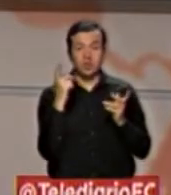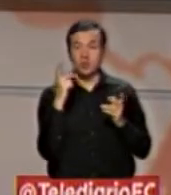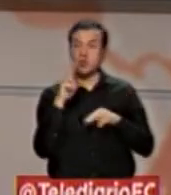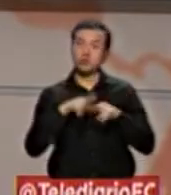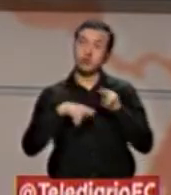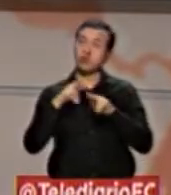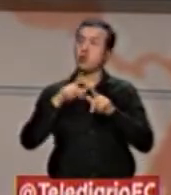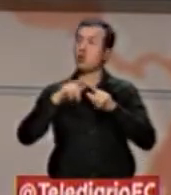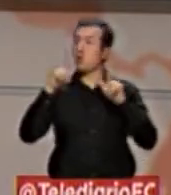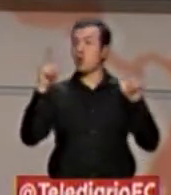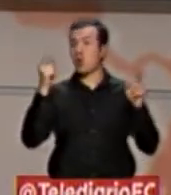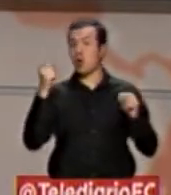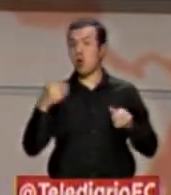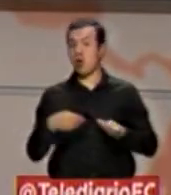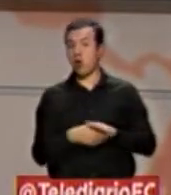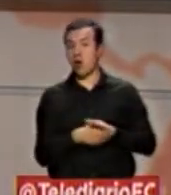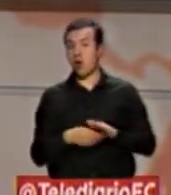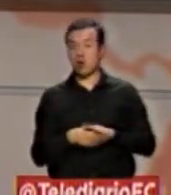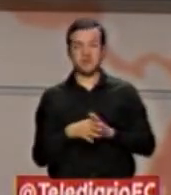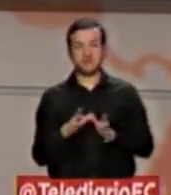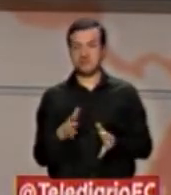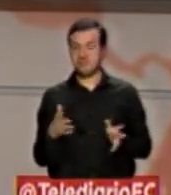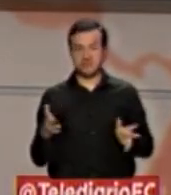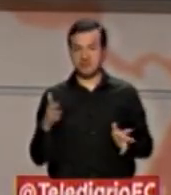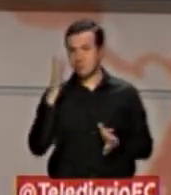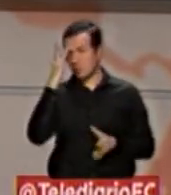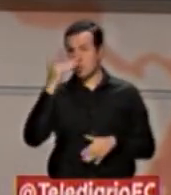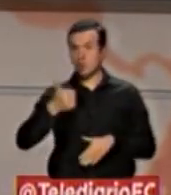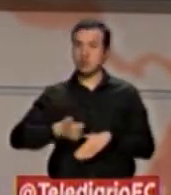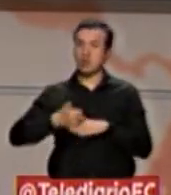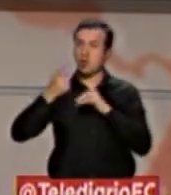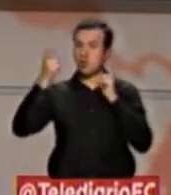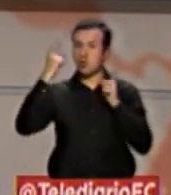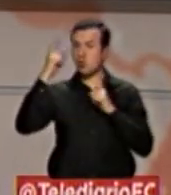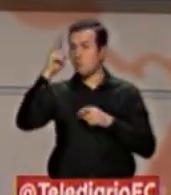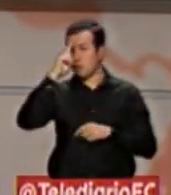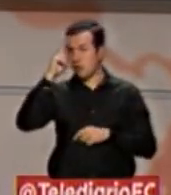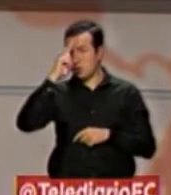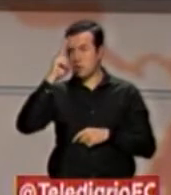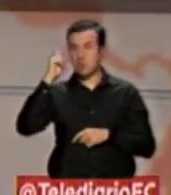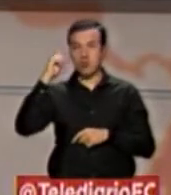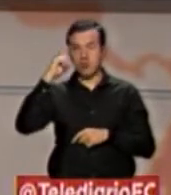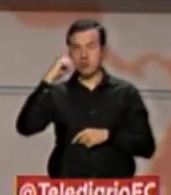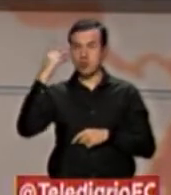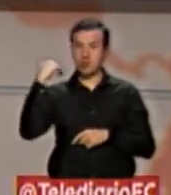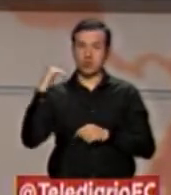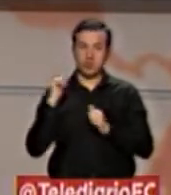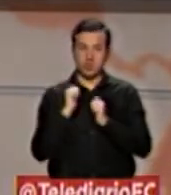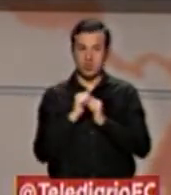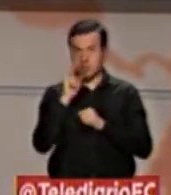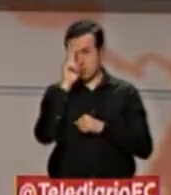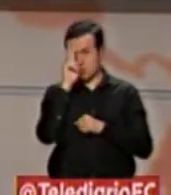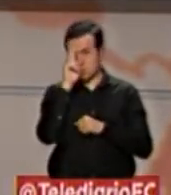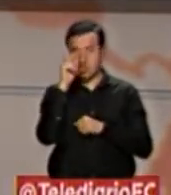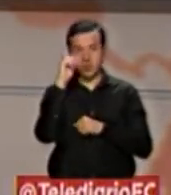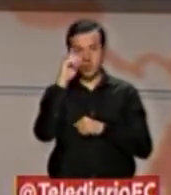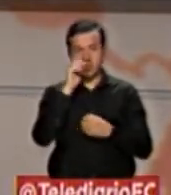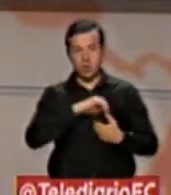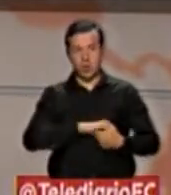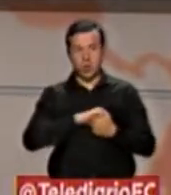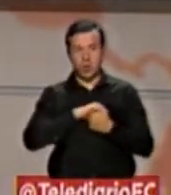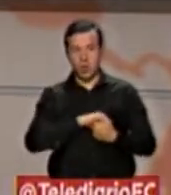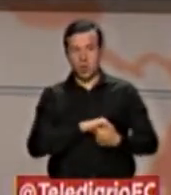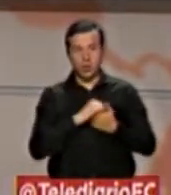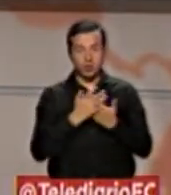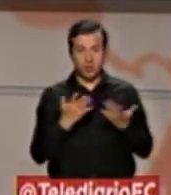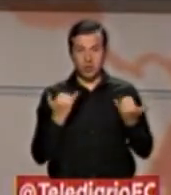obras con mega coimas, no lo hicieron, porque esas autoridades de control eran parte del gobierno anterior, estaban compinchadas con el gobierno anterior.